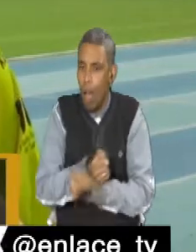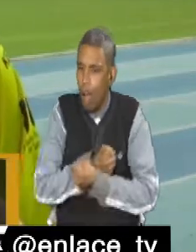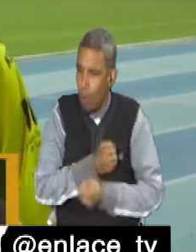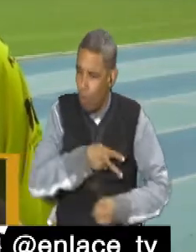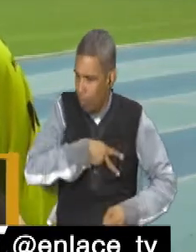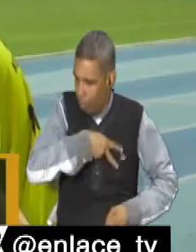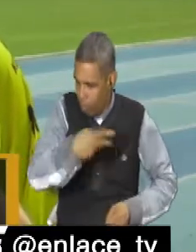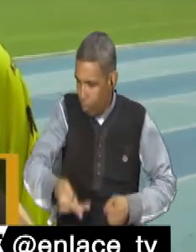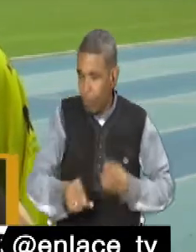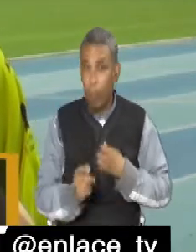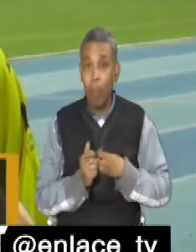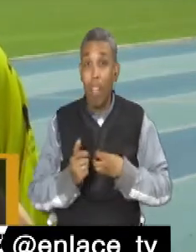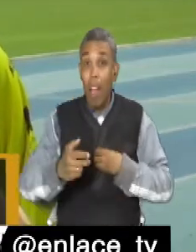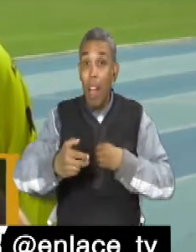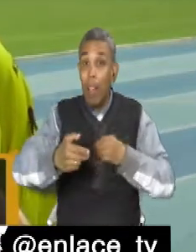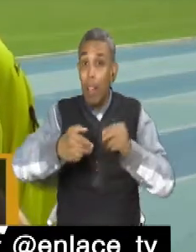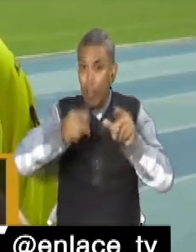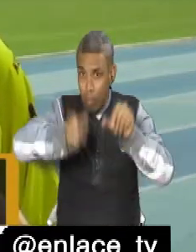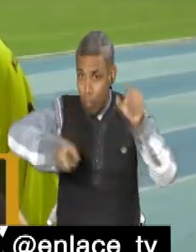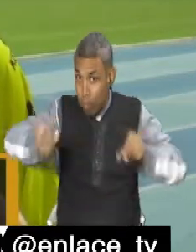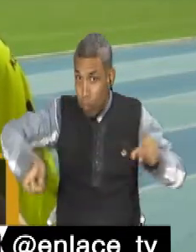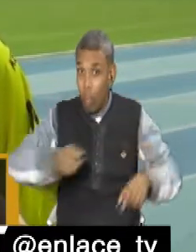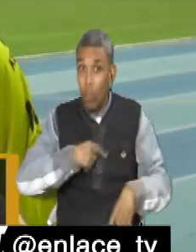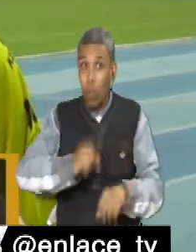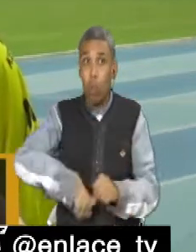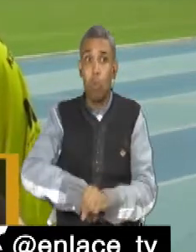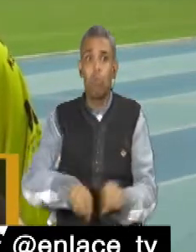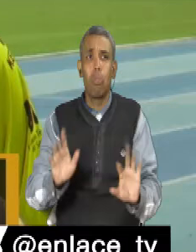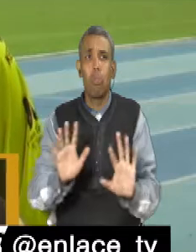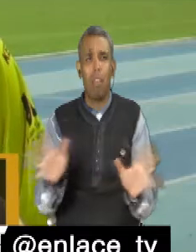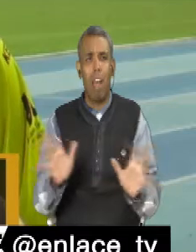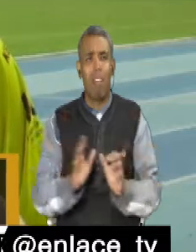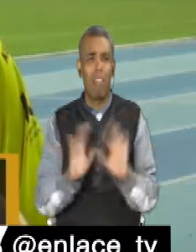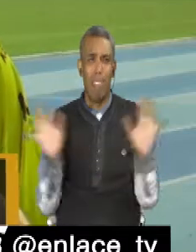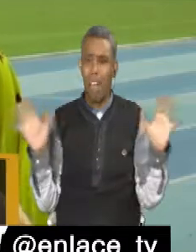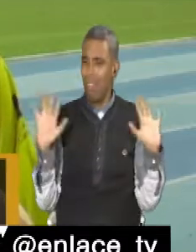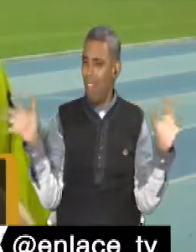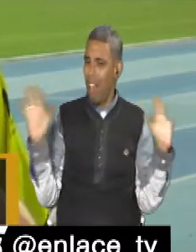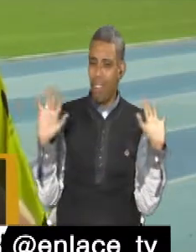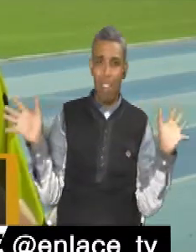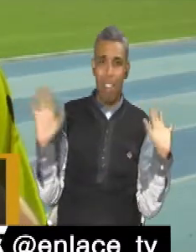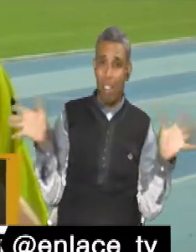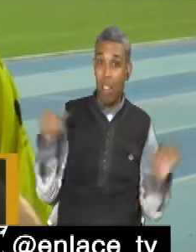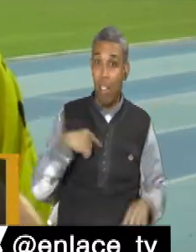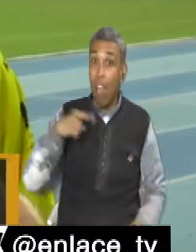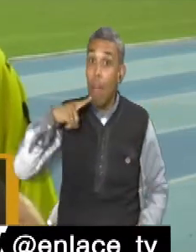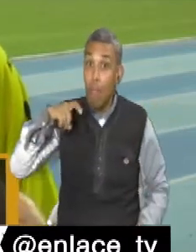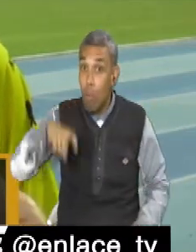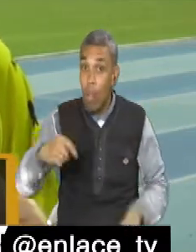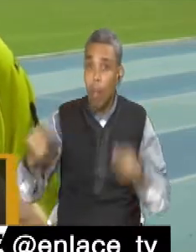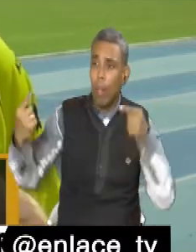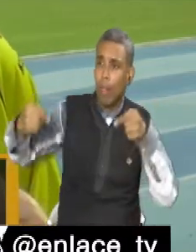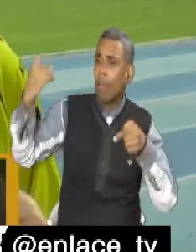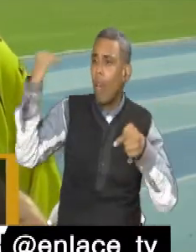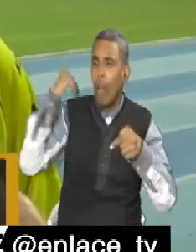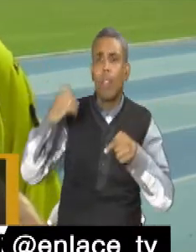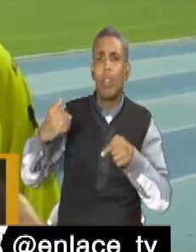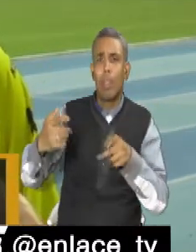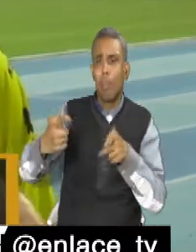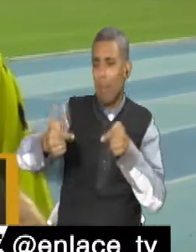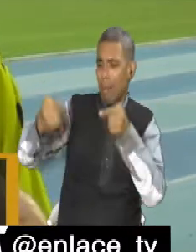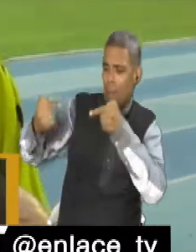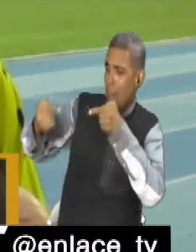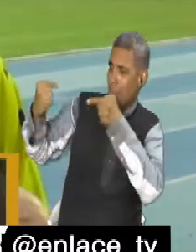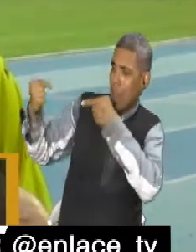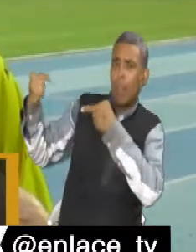pedimos a los jugadores, al cuerpo técnico, que ya es hora que nos quitemos ese padrinazgo del Bucaramanga. O sea, nosotros queremos